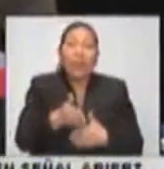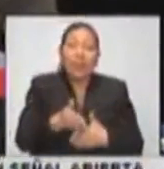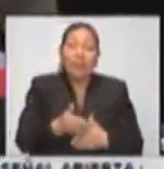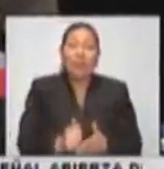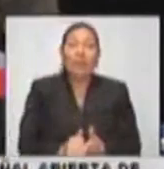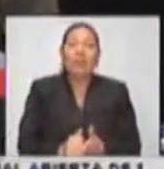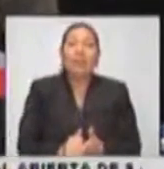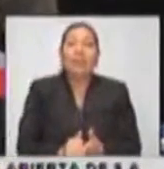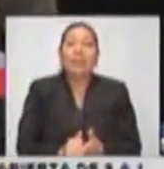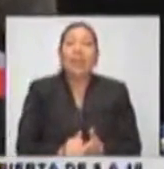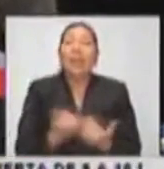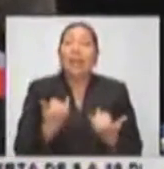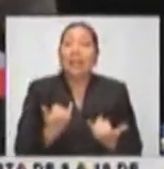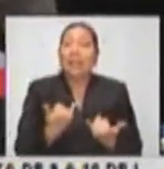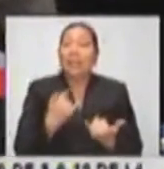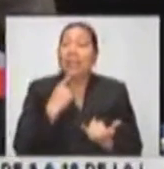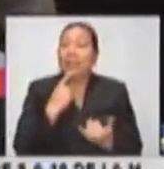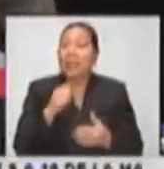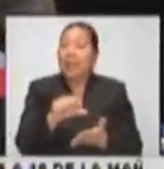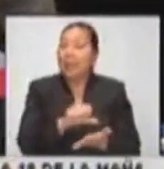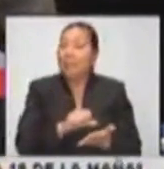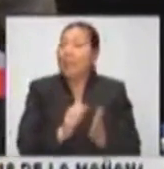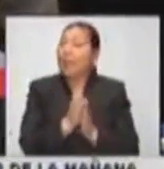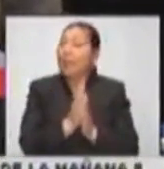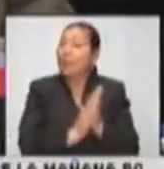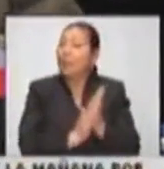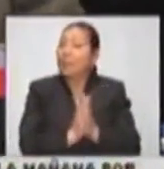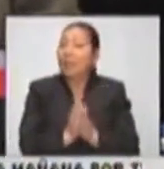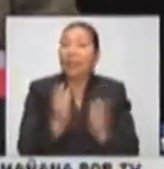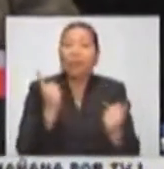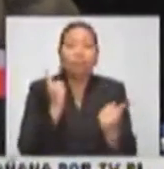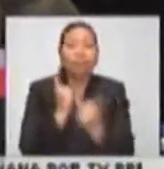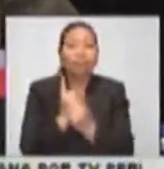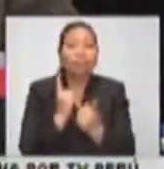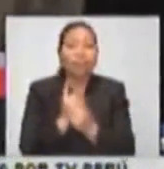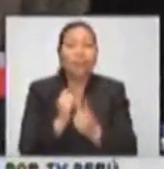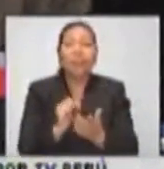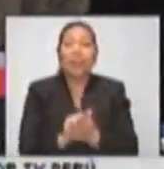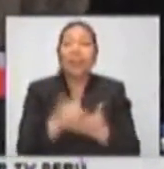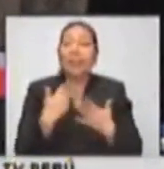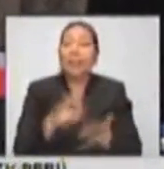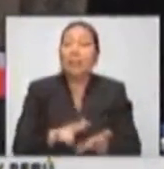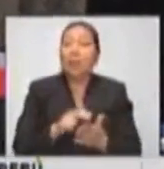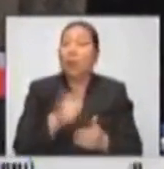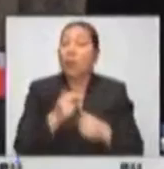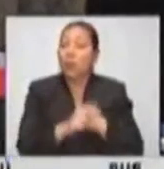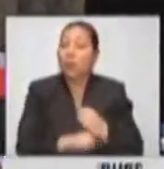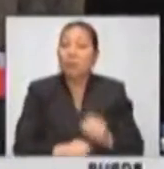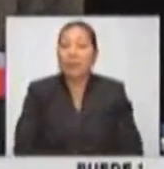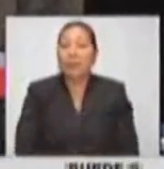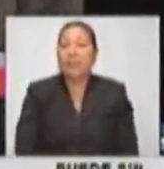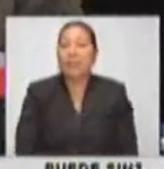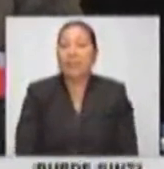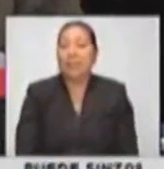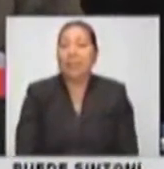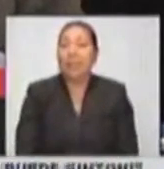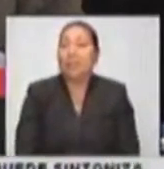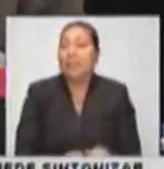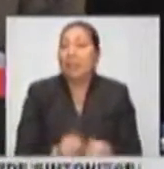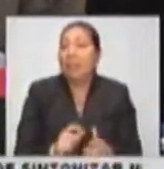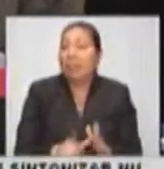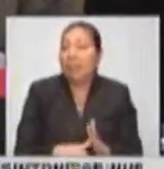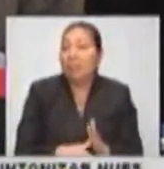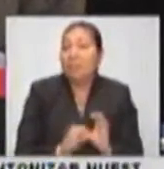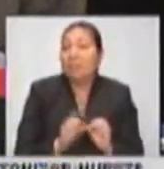llegar, y eso son parte de los beneficios, acercándose a estándares que ya aprobaron otros países. Yo les puedo contar después,